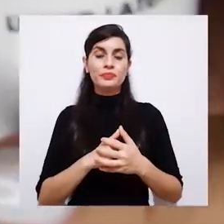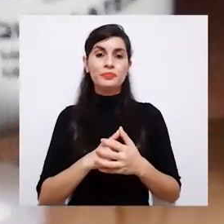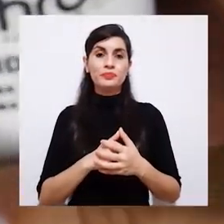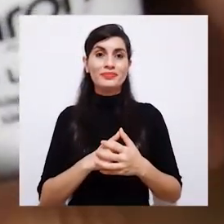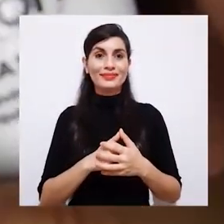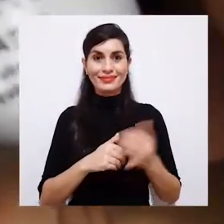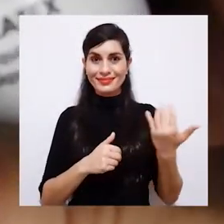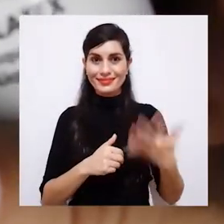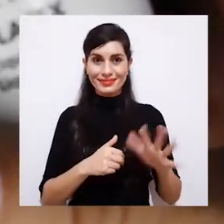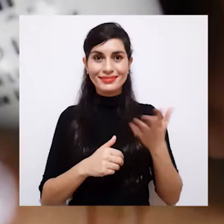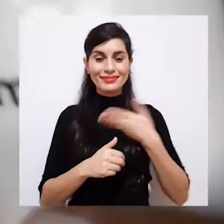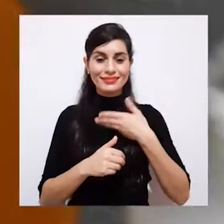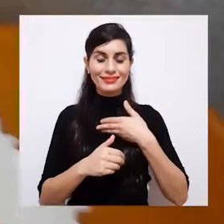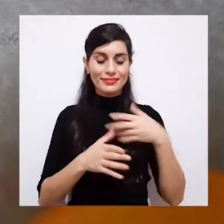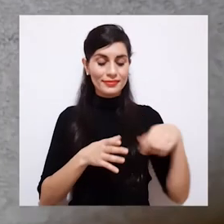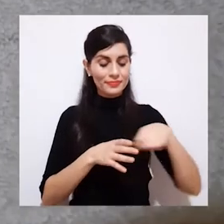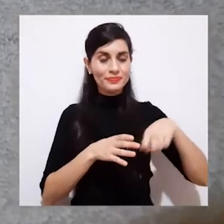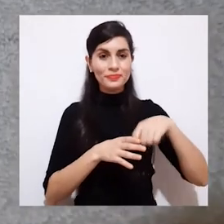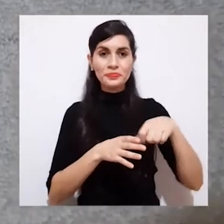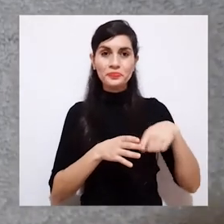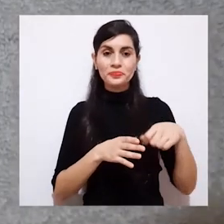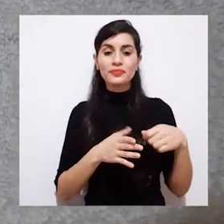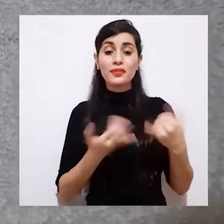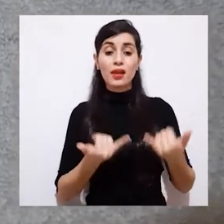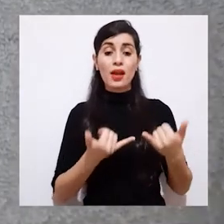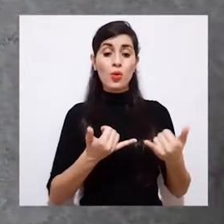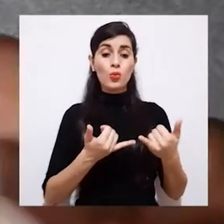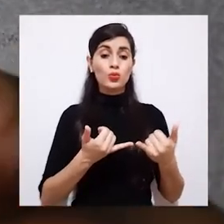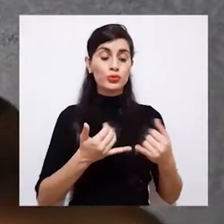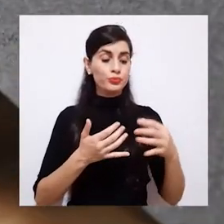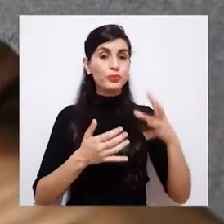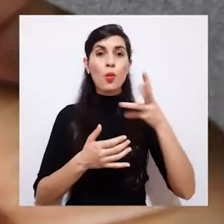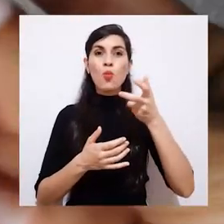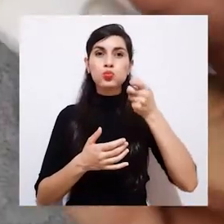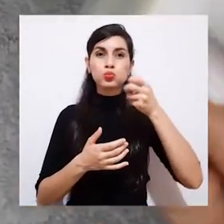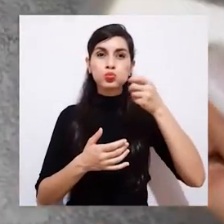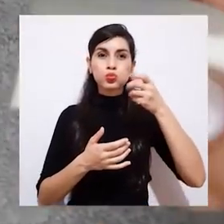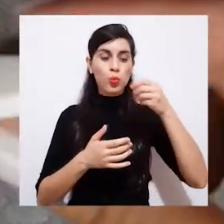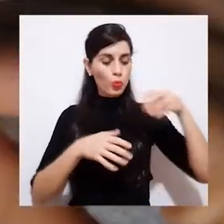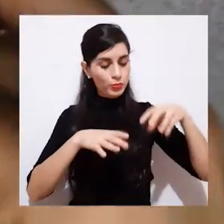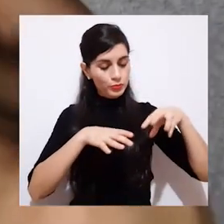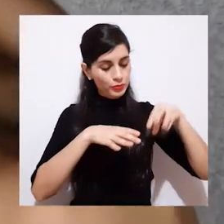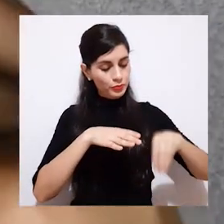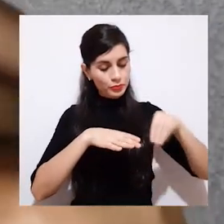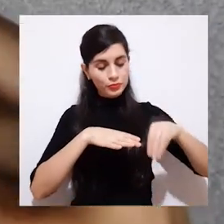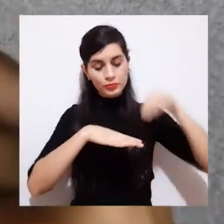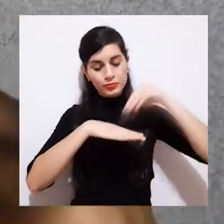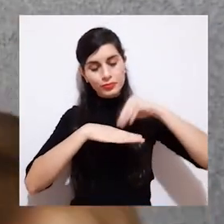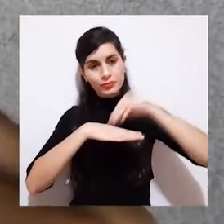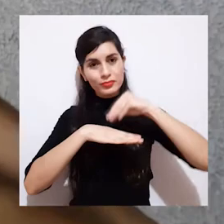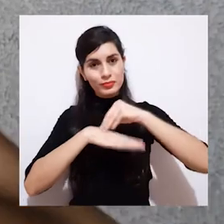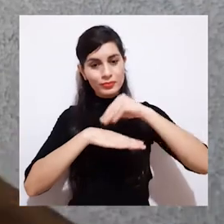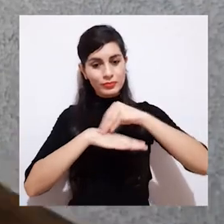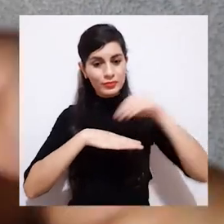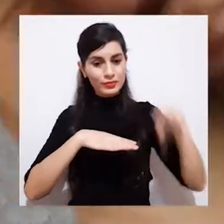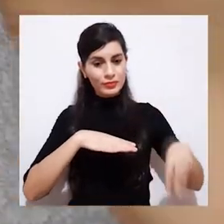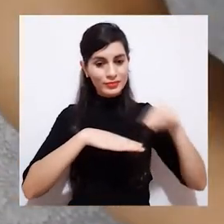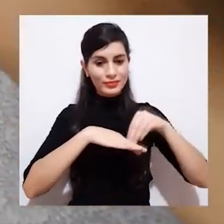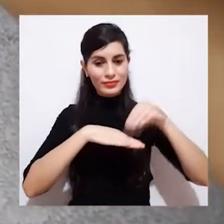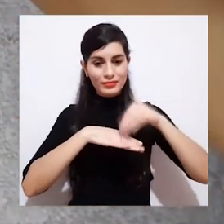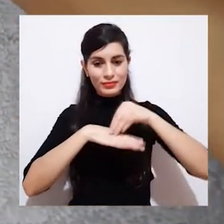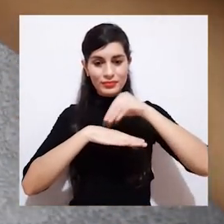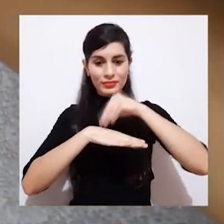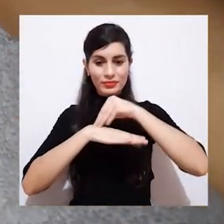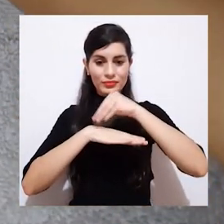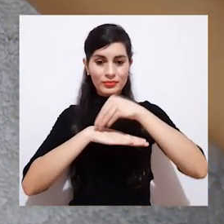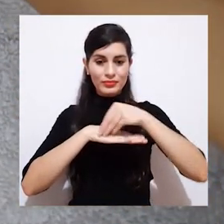Ya tengo mi látex en el recipiente, así que voy a pasar a aplicarlo con una esponja. Para las personas que hacen social, sí, no les recomiendo